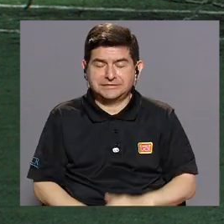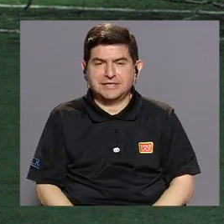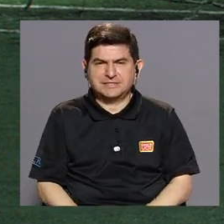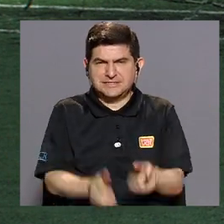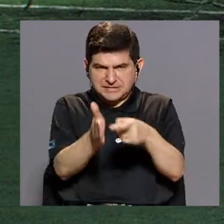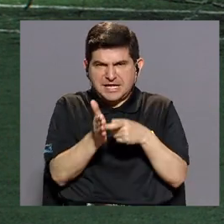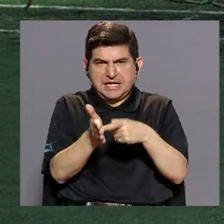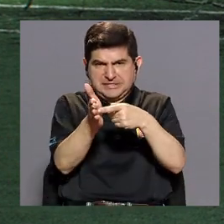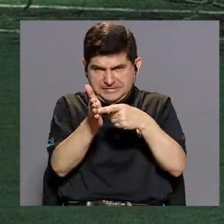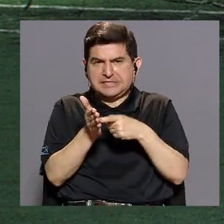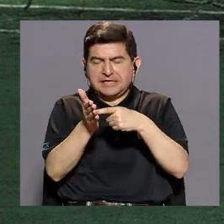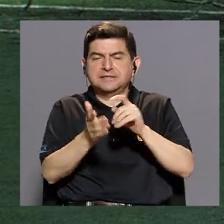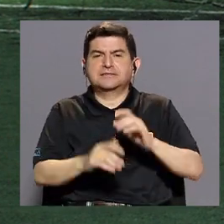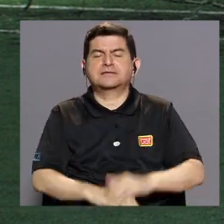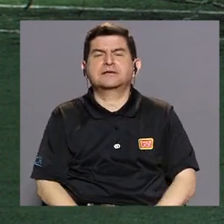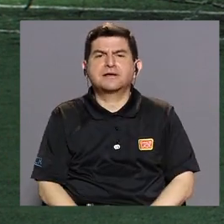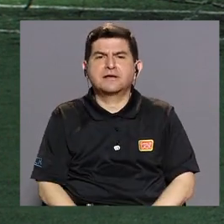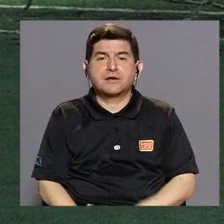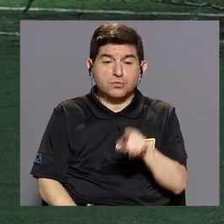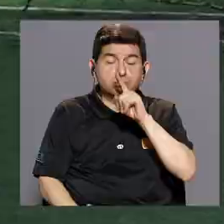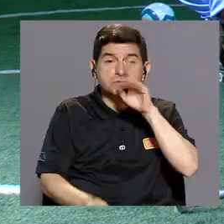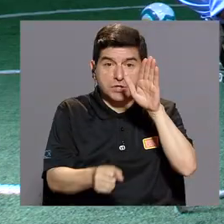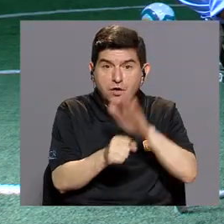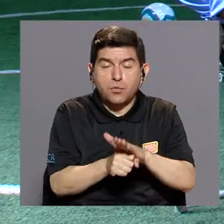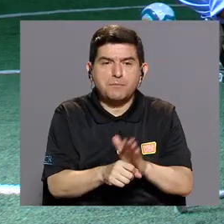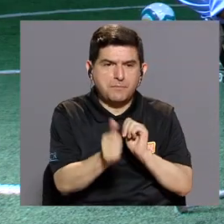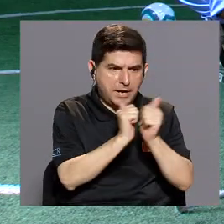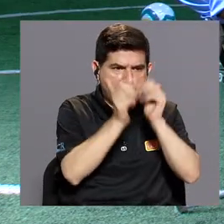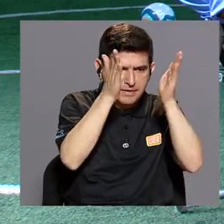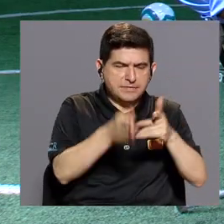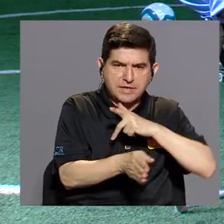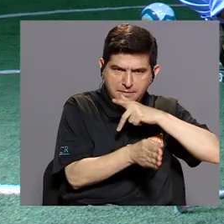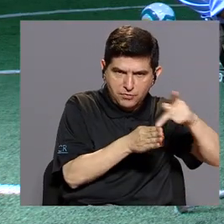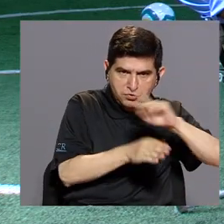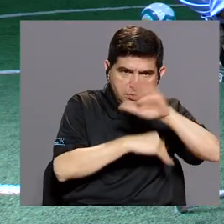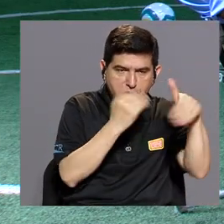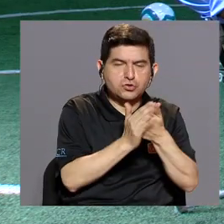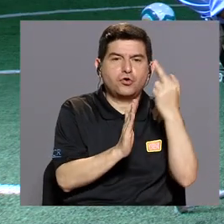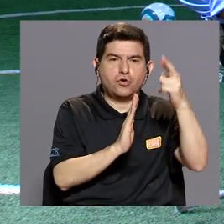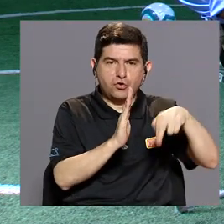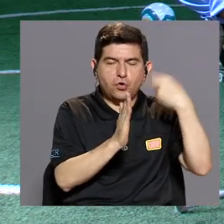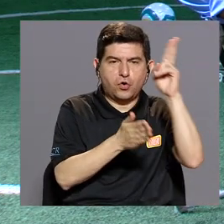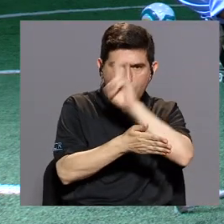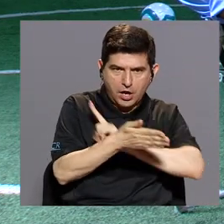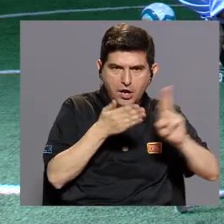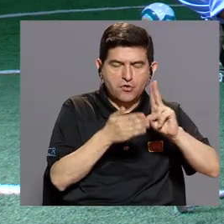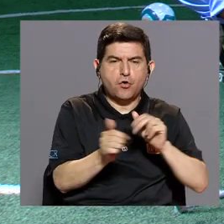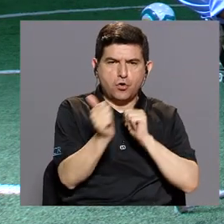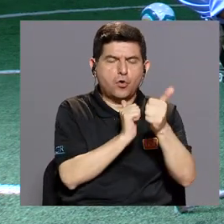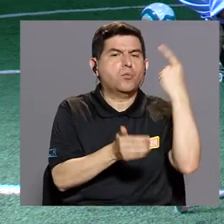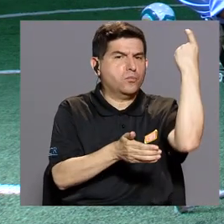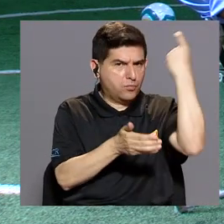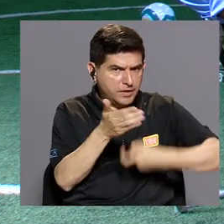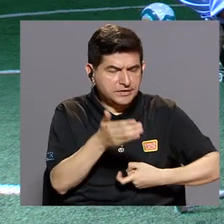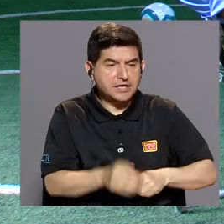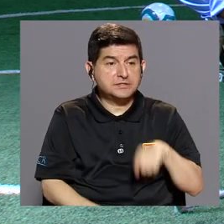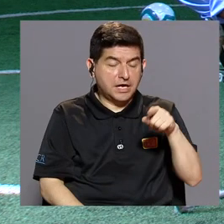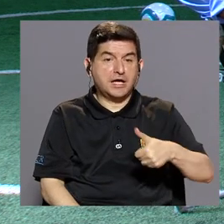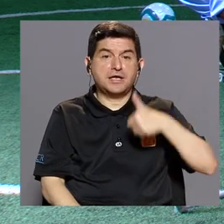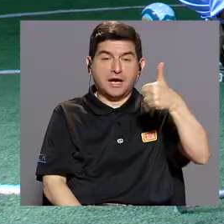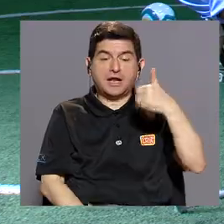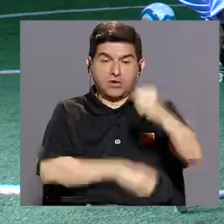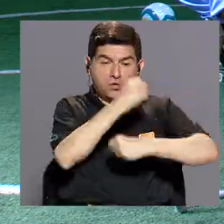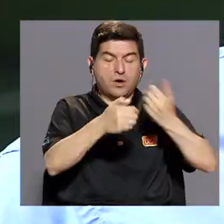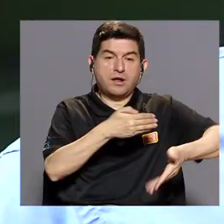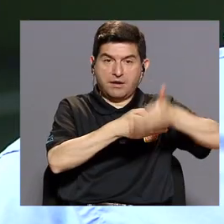con un poco de exigencia más alta, porque tenés que cumplir como deportista profesional por todo el rol universitario que tenés en un torneo durísimo, donde por cierto salió campeón